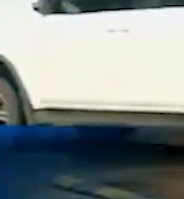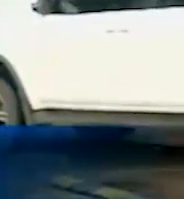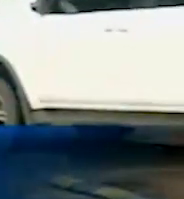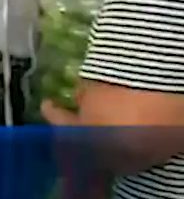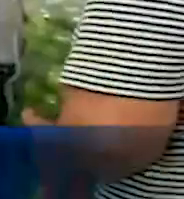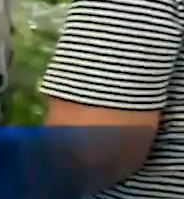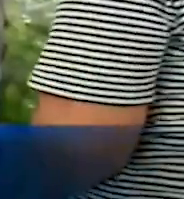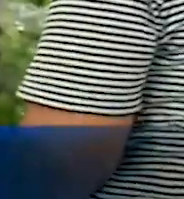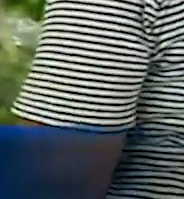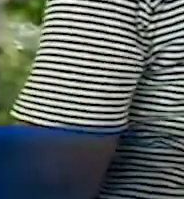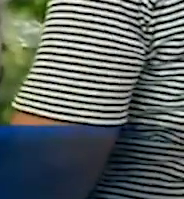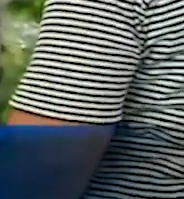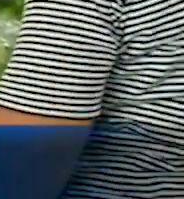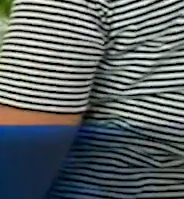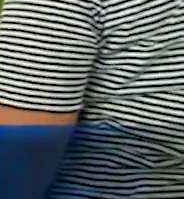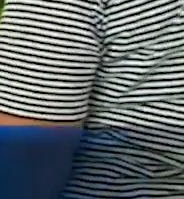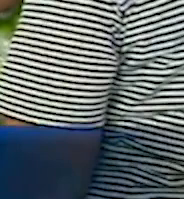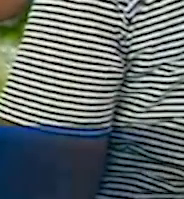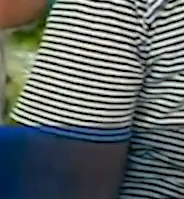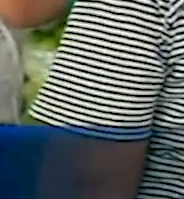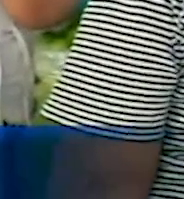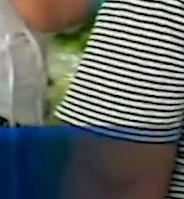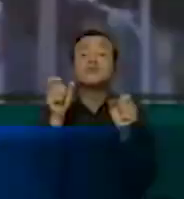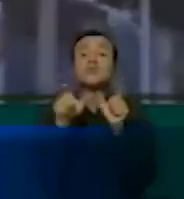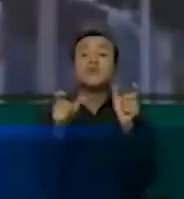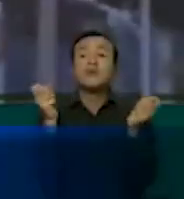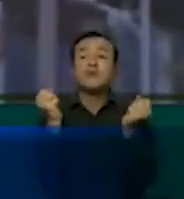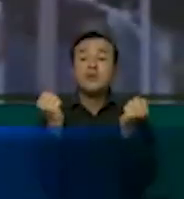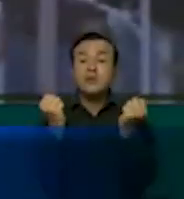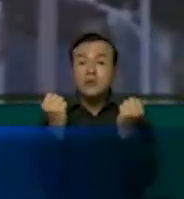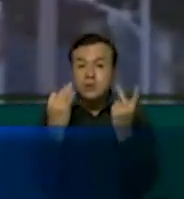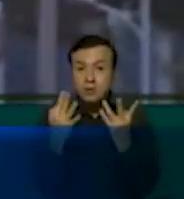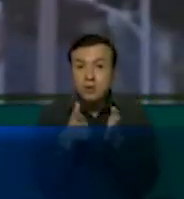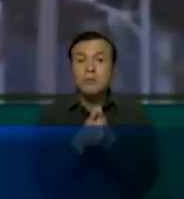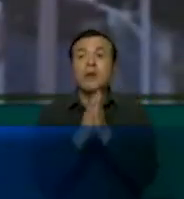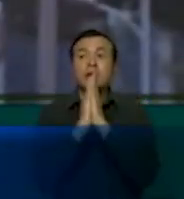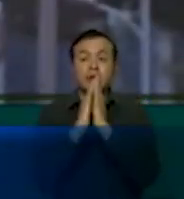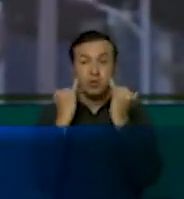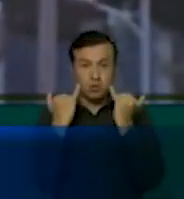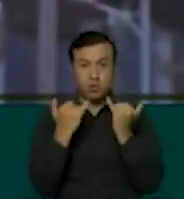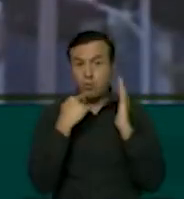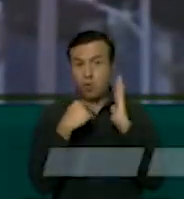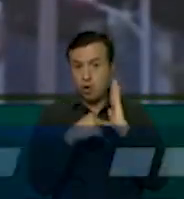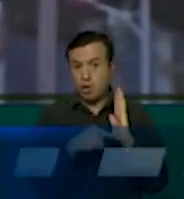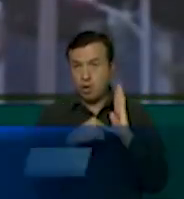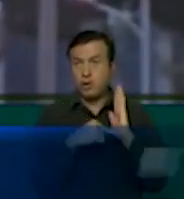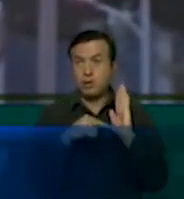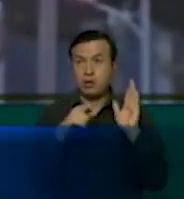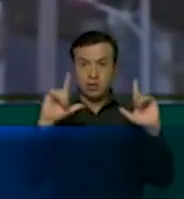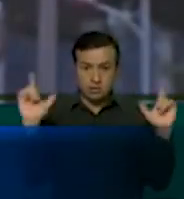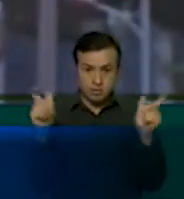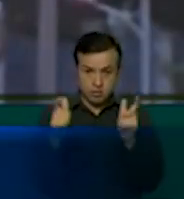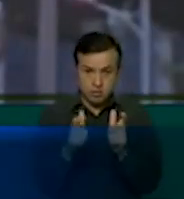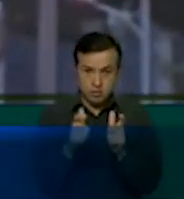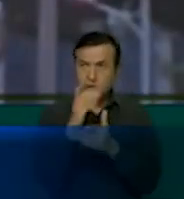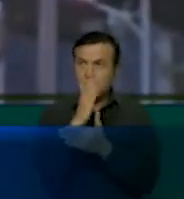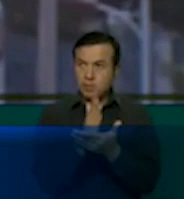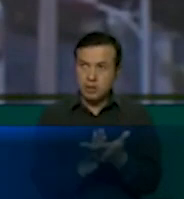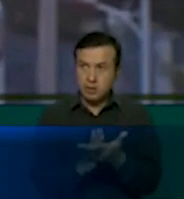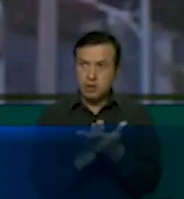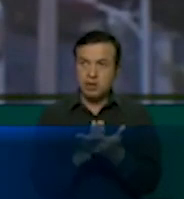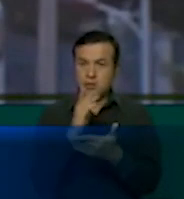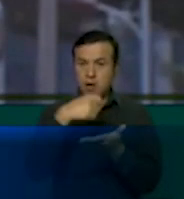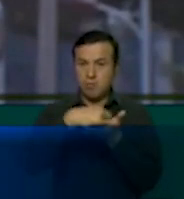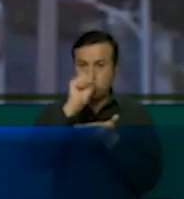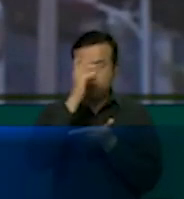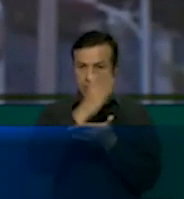y supermercados, se limitará el aforo. Estamos pidiendo que en estos casos se reduzca a la mitad del